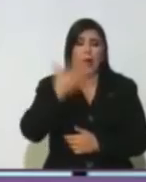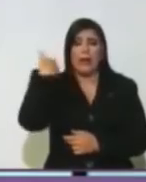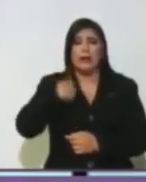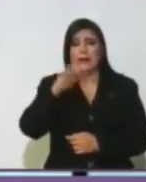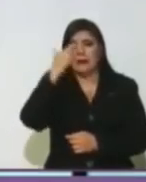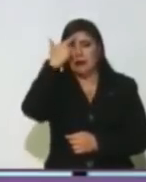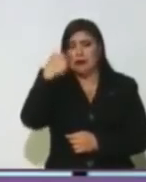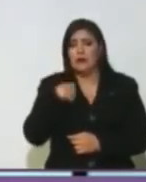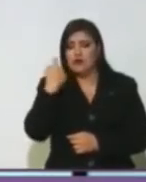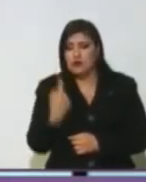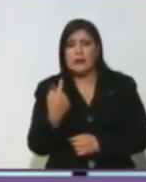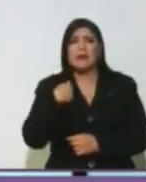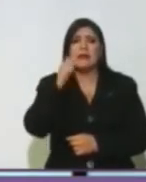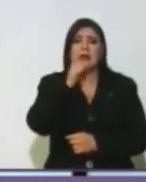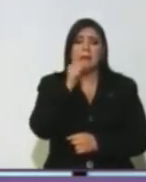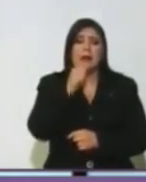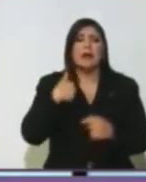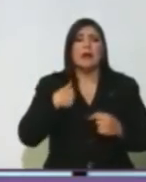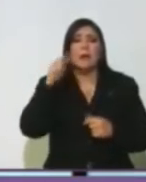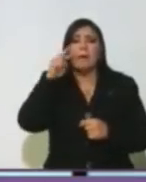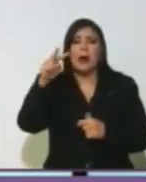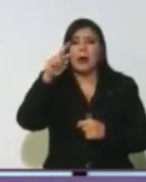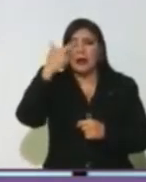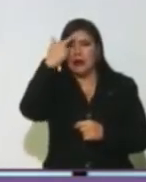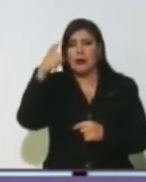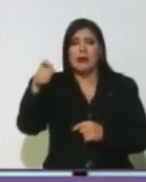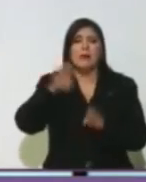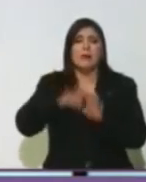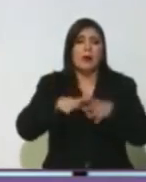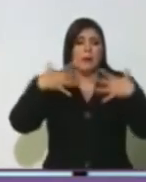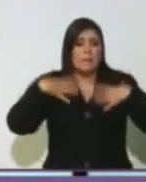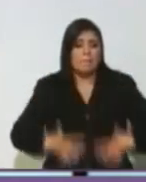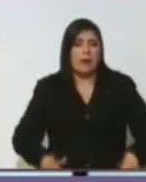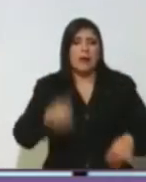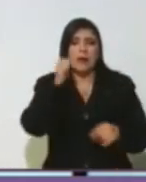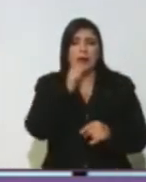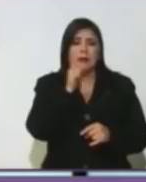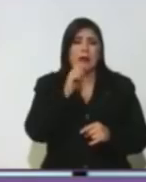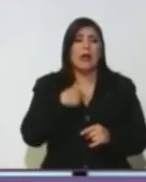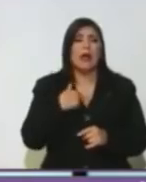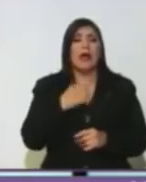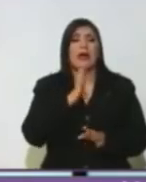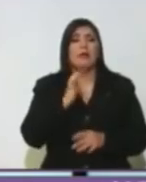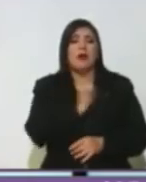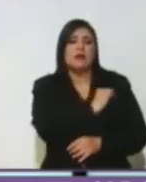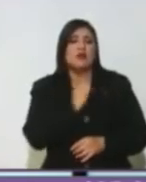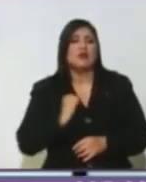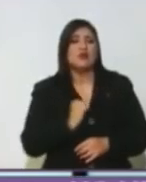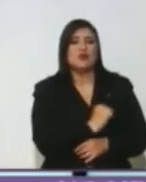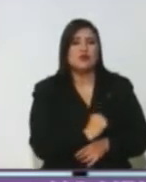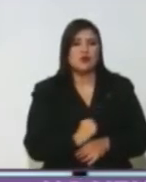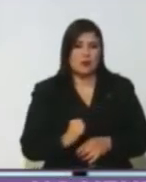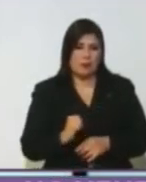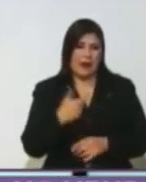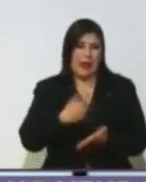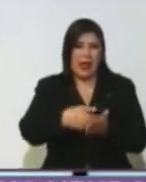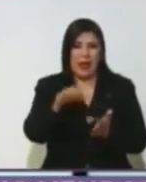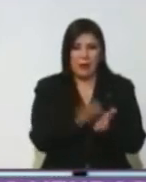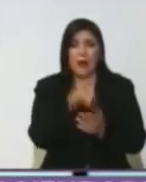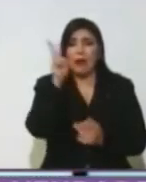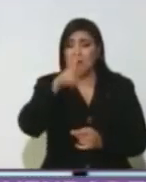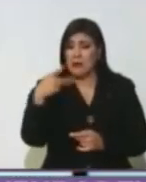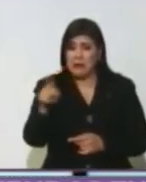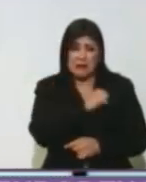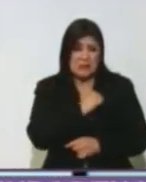tapando reforma vestido con un uniforme de superhéroe héroe pero realmente no ha sido un